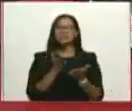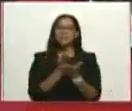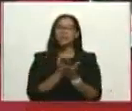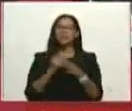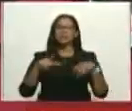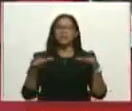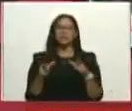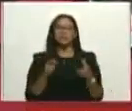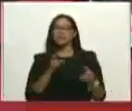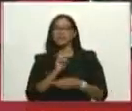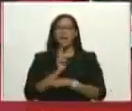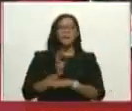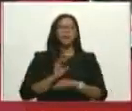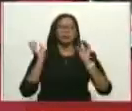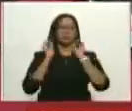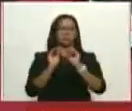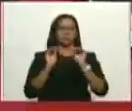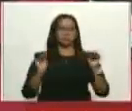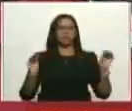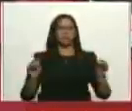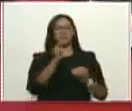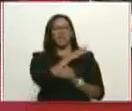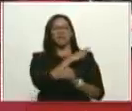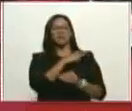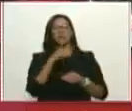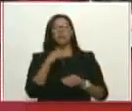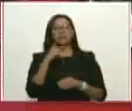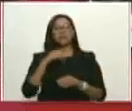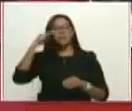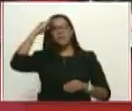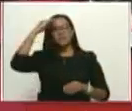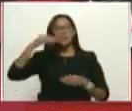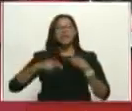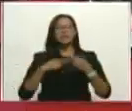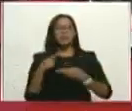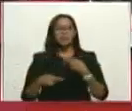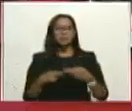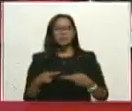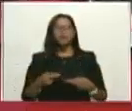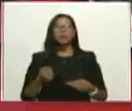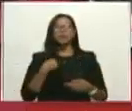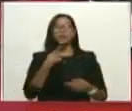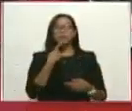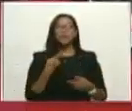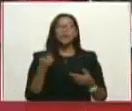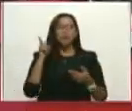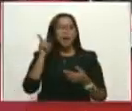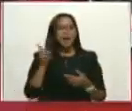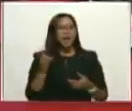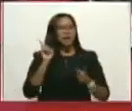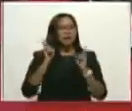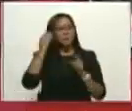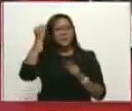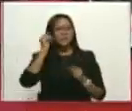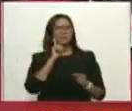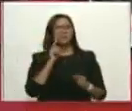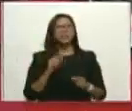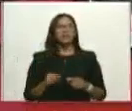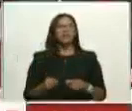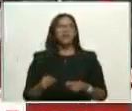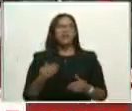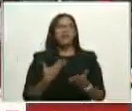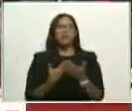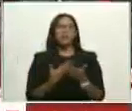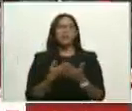país, inmediatamente se convoca al alto mando político militar de la revolución. Y yo les digo a ellos, algunos no lo creen, que a veces la